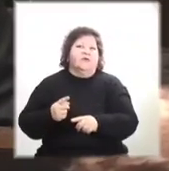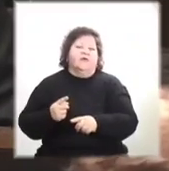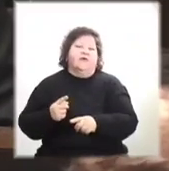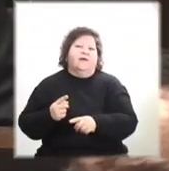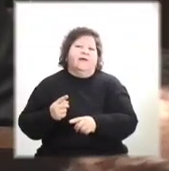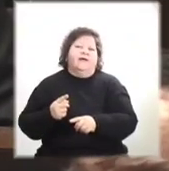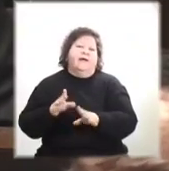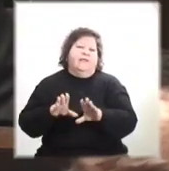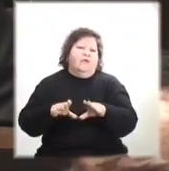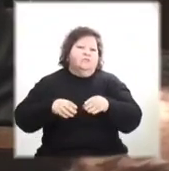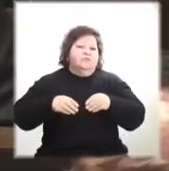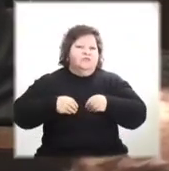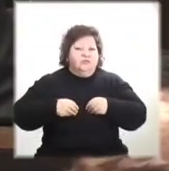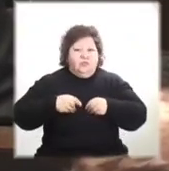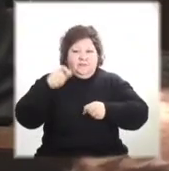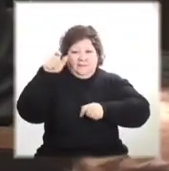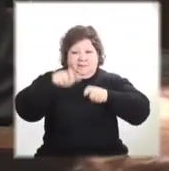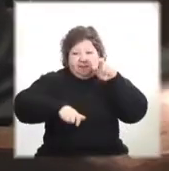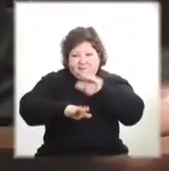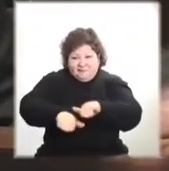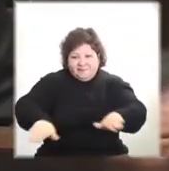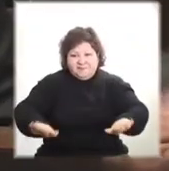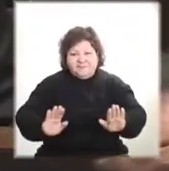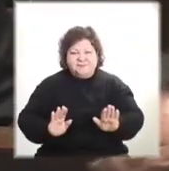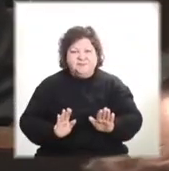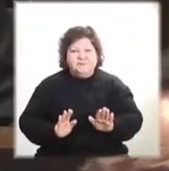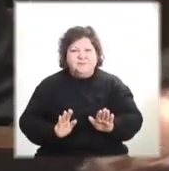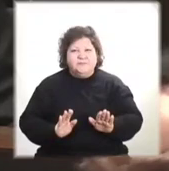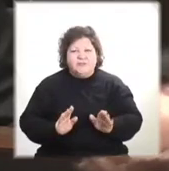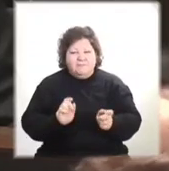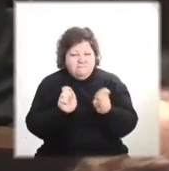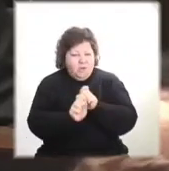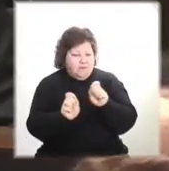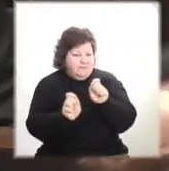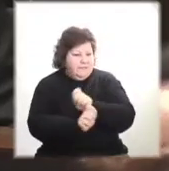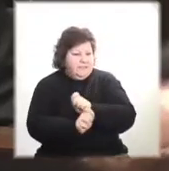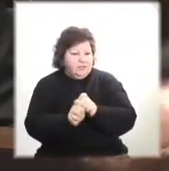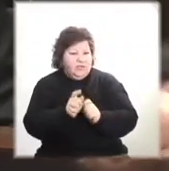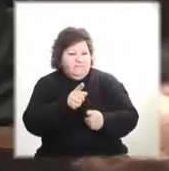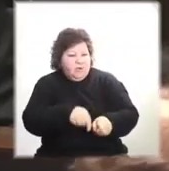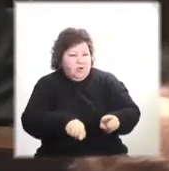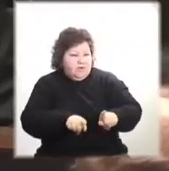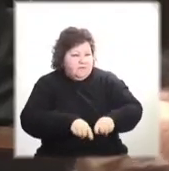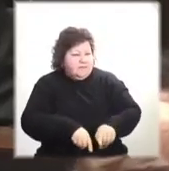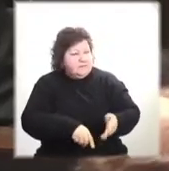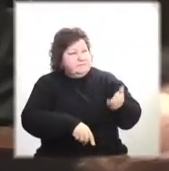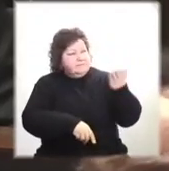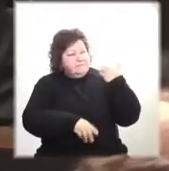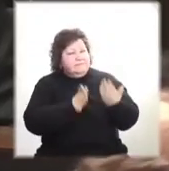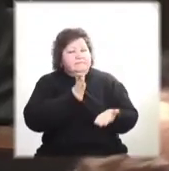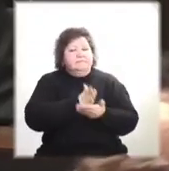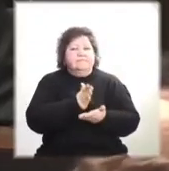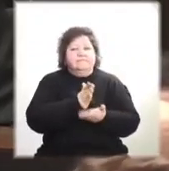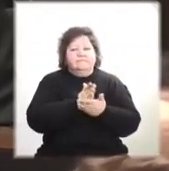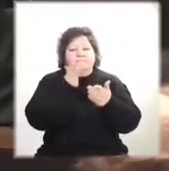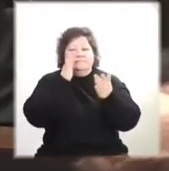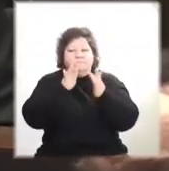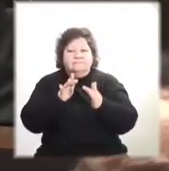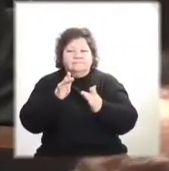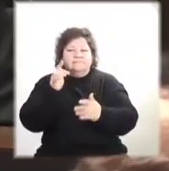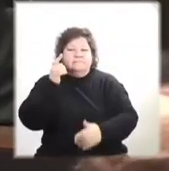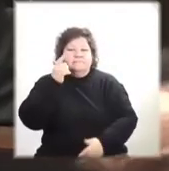de adopciones, la modificación propuesta es una regresión a los derechos de niñas y